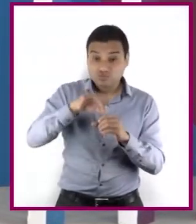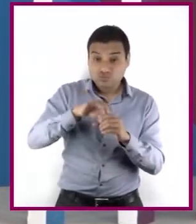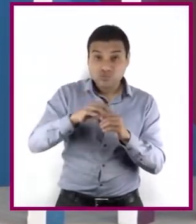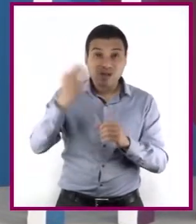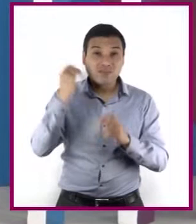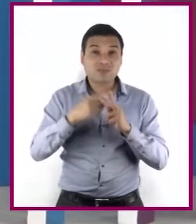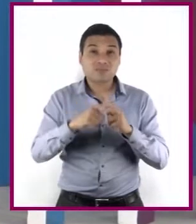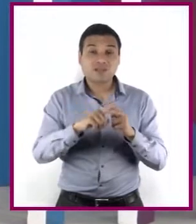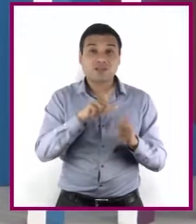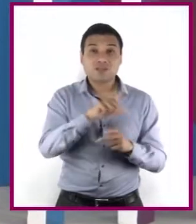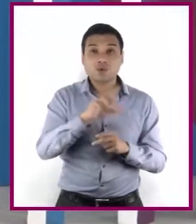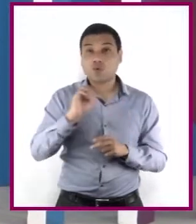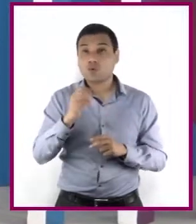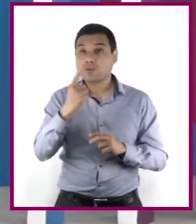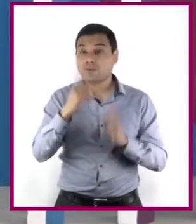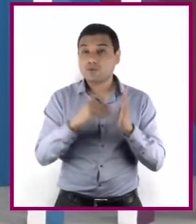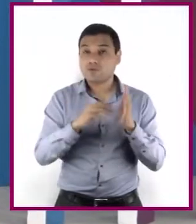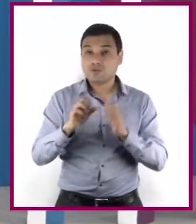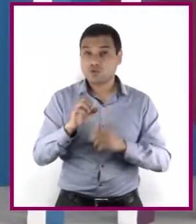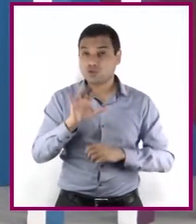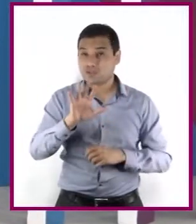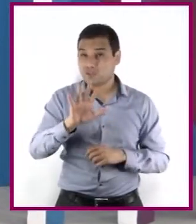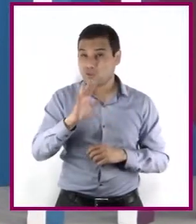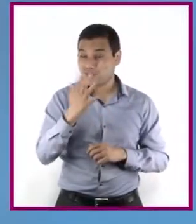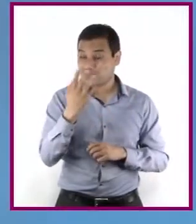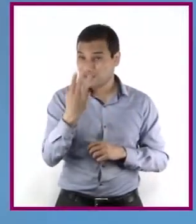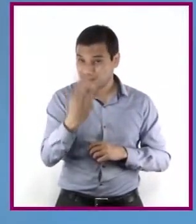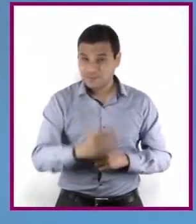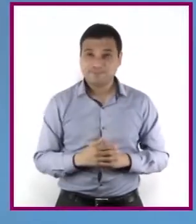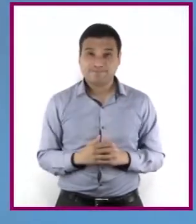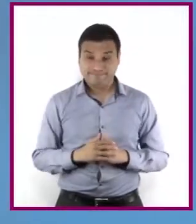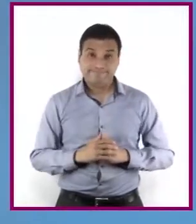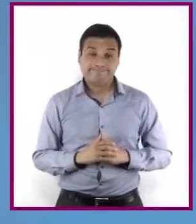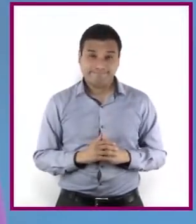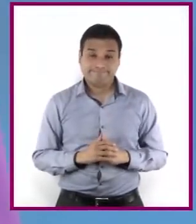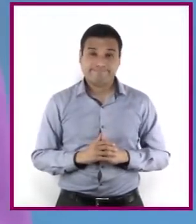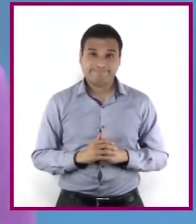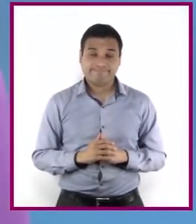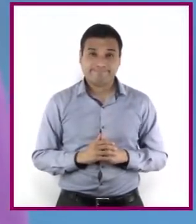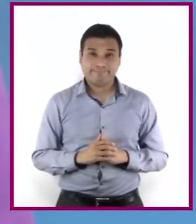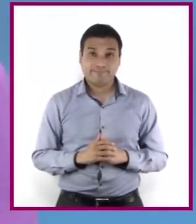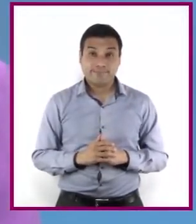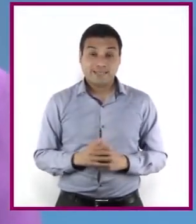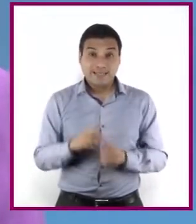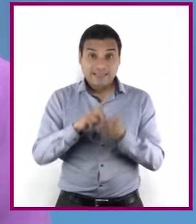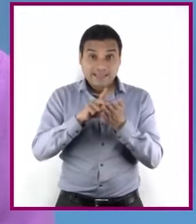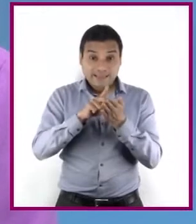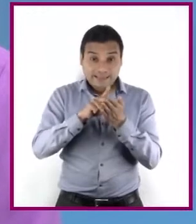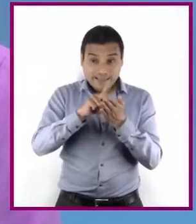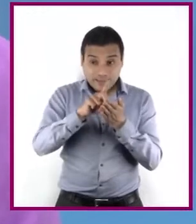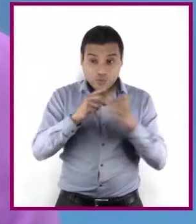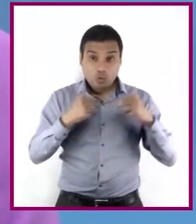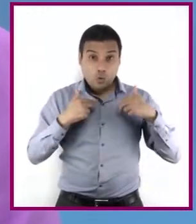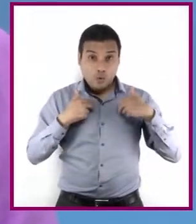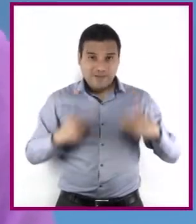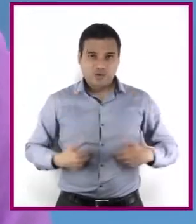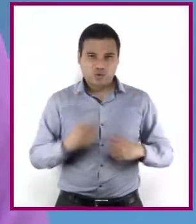el 17 de octubre de 1953. Los derechos humanos, apenas